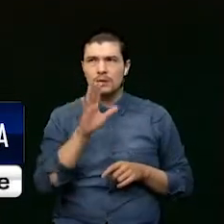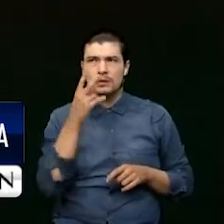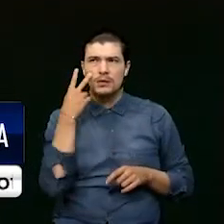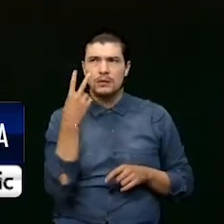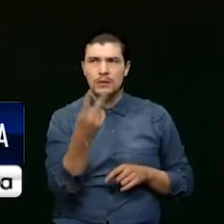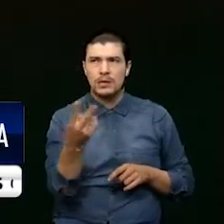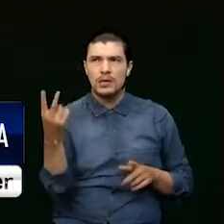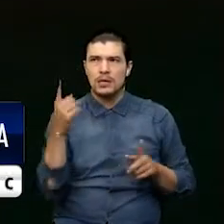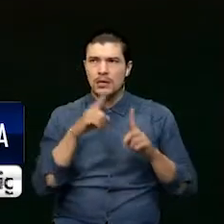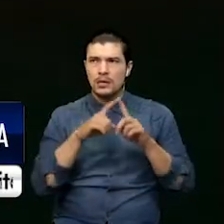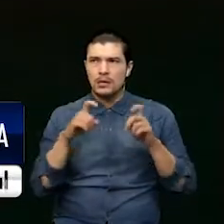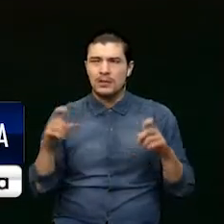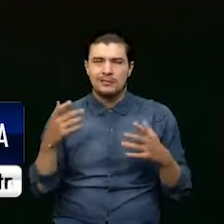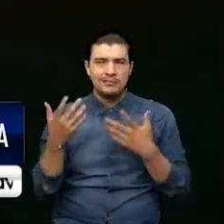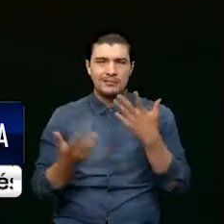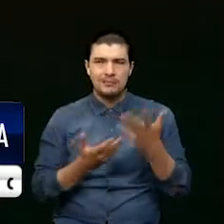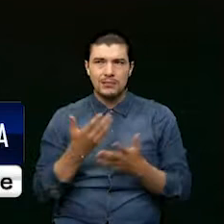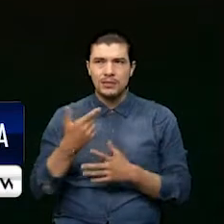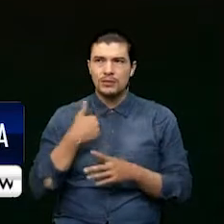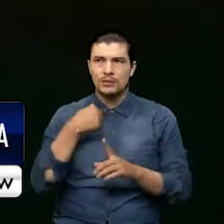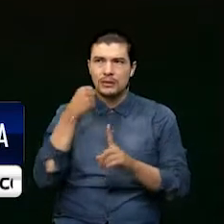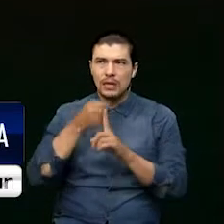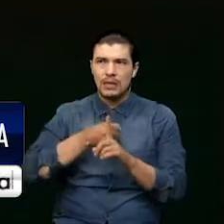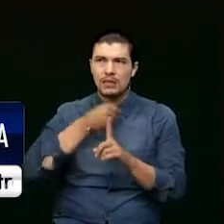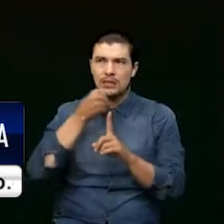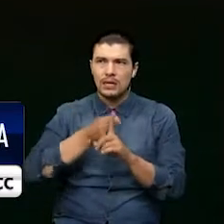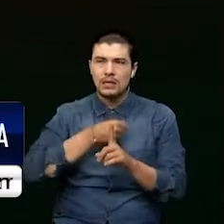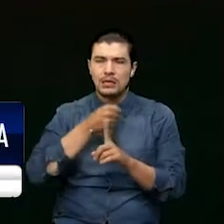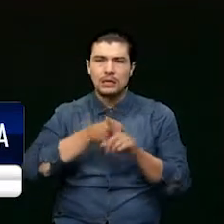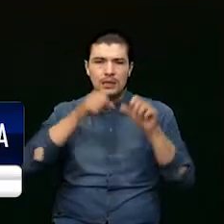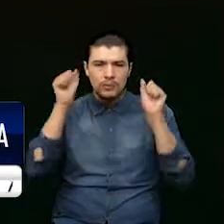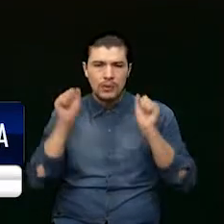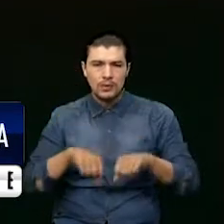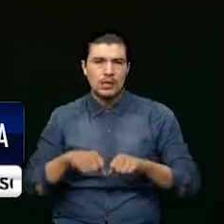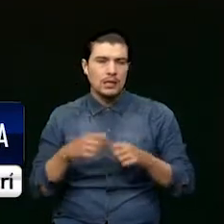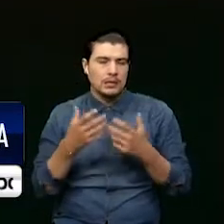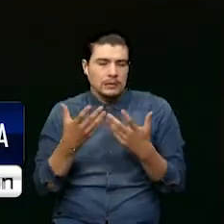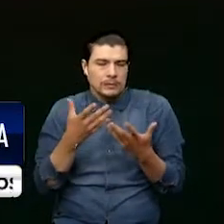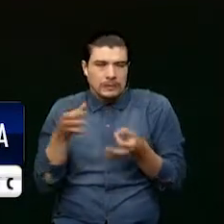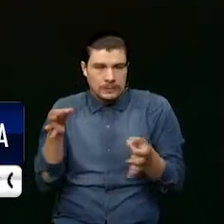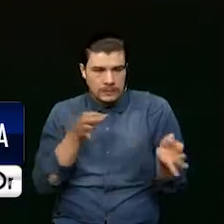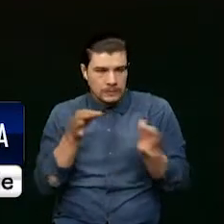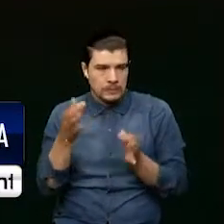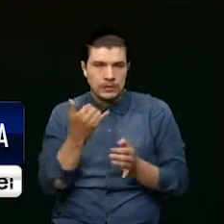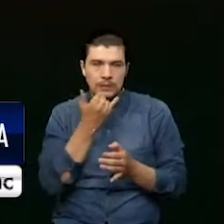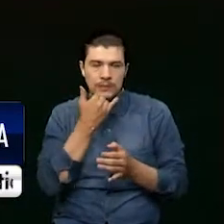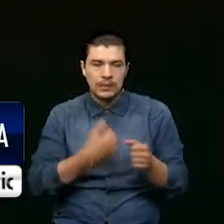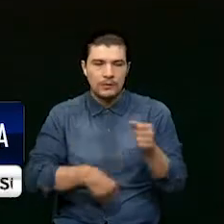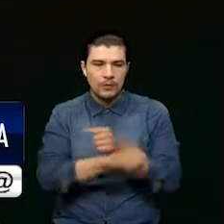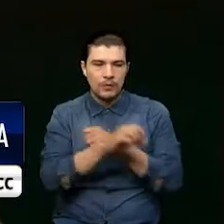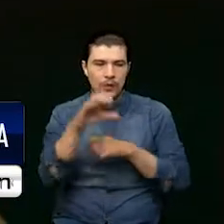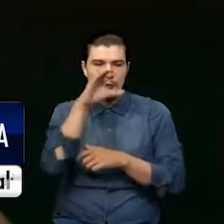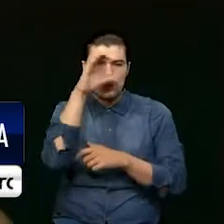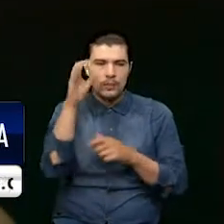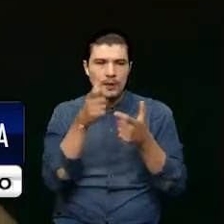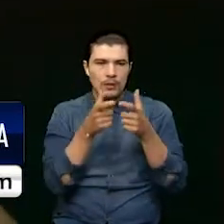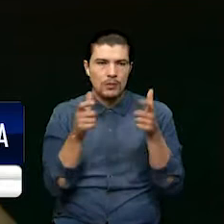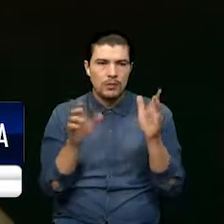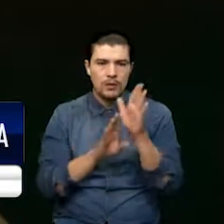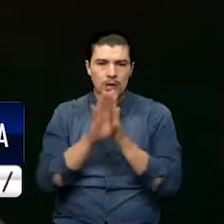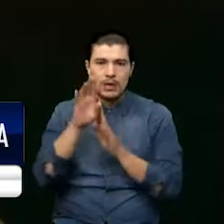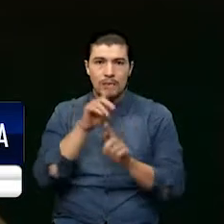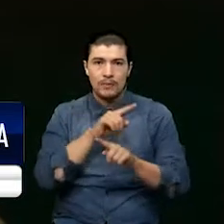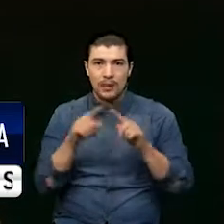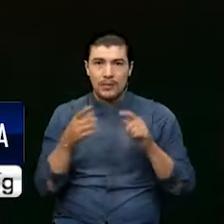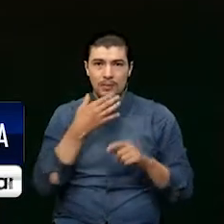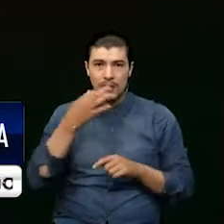demás entonces uno tratará en lo posible de envalentonar y de que el fútbol colombiano crezca pero sinceramente estas cosas